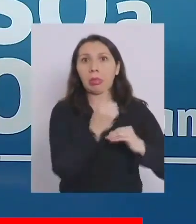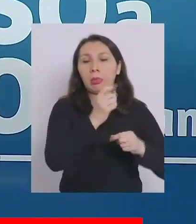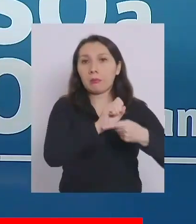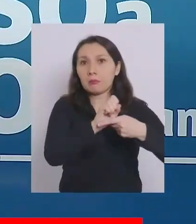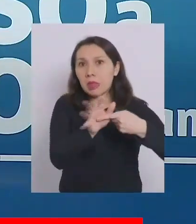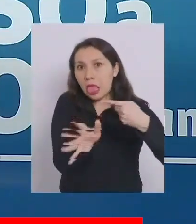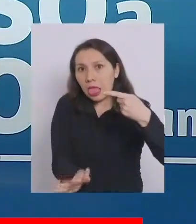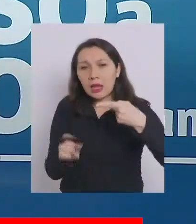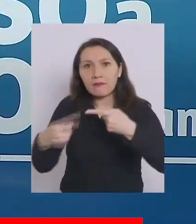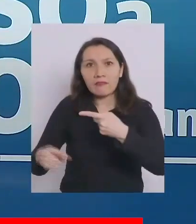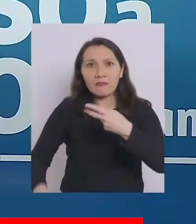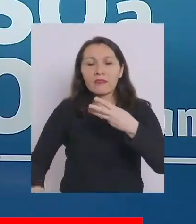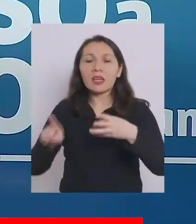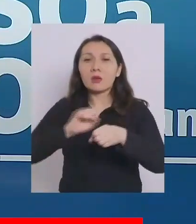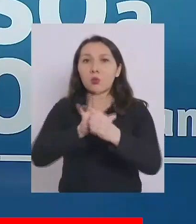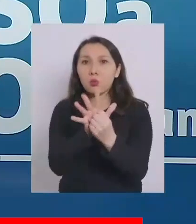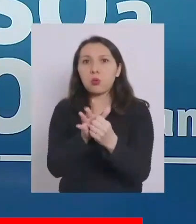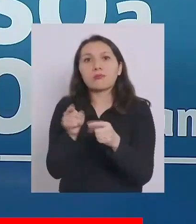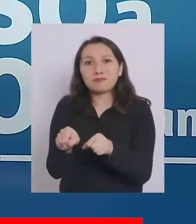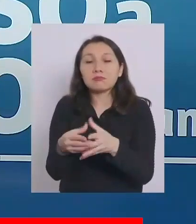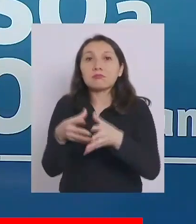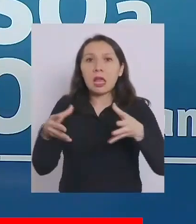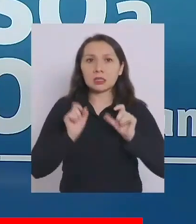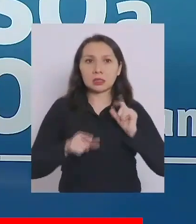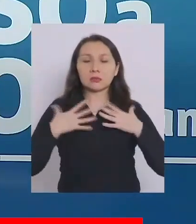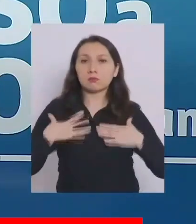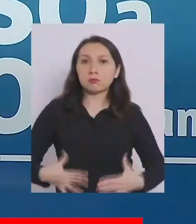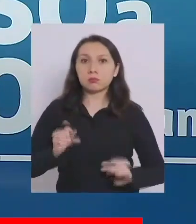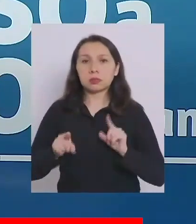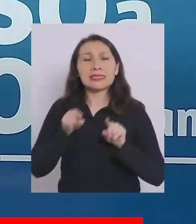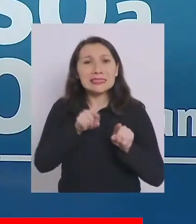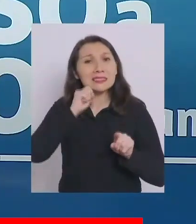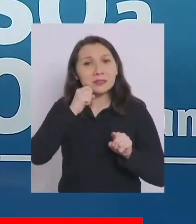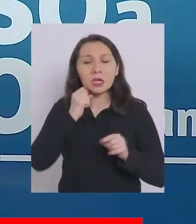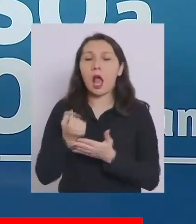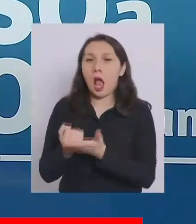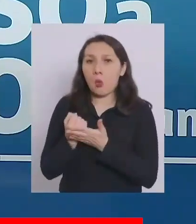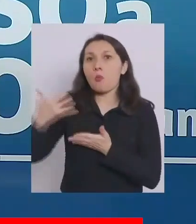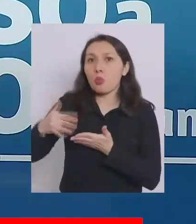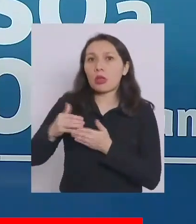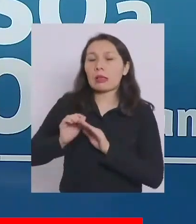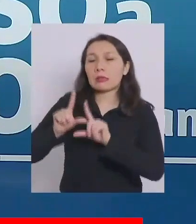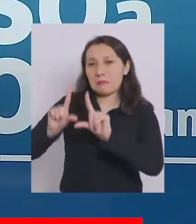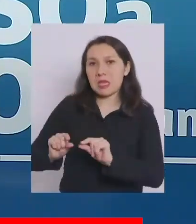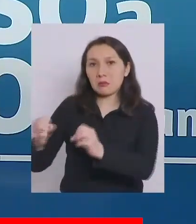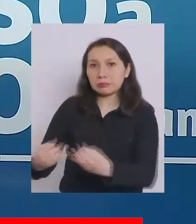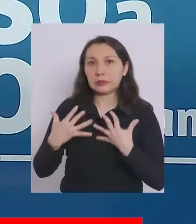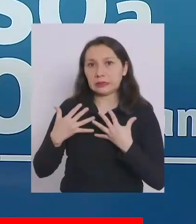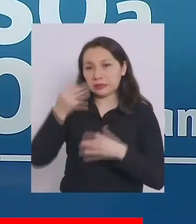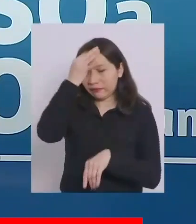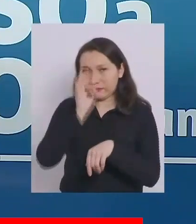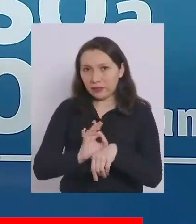variantes y mantener un alto nivel de inmunidad se sabe que es importante para poder disminuir la posibilidad de